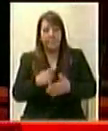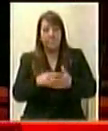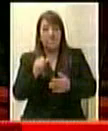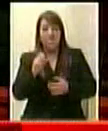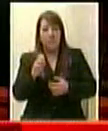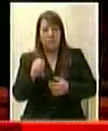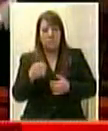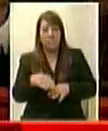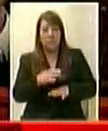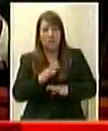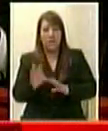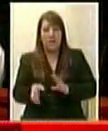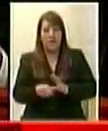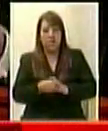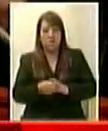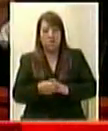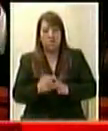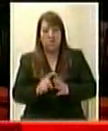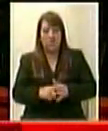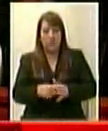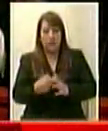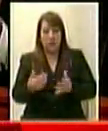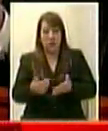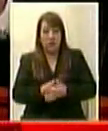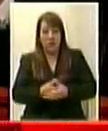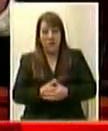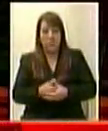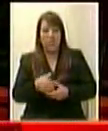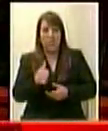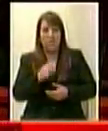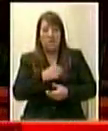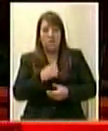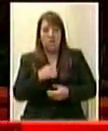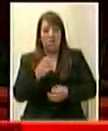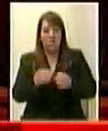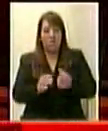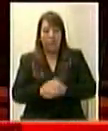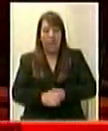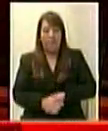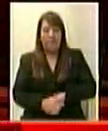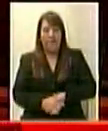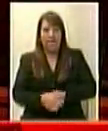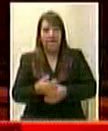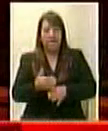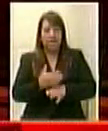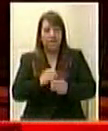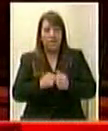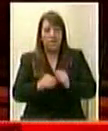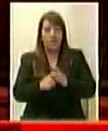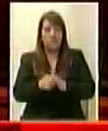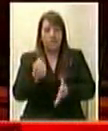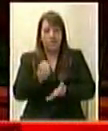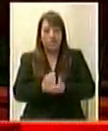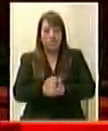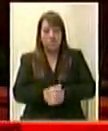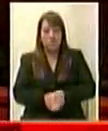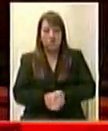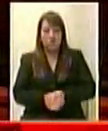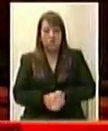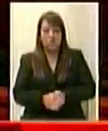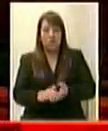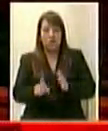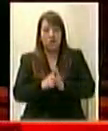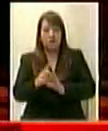CEMAN ha sido adscrito recién al Ministerio de Justicia. Anterior, con la ley que hemos aprobado, la